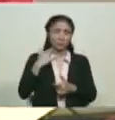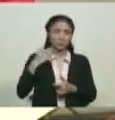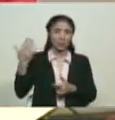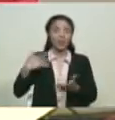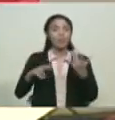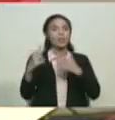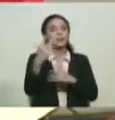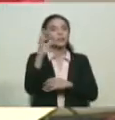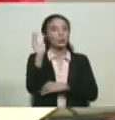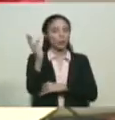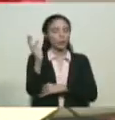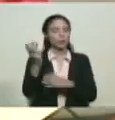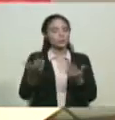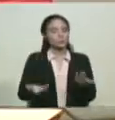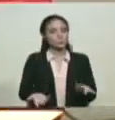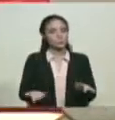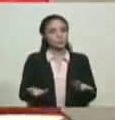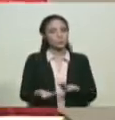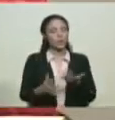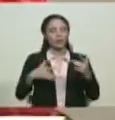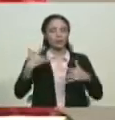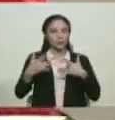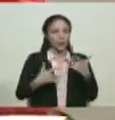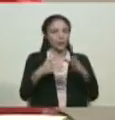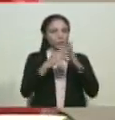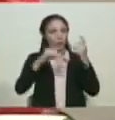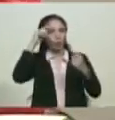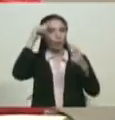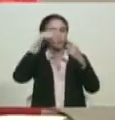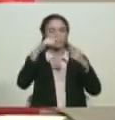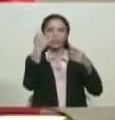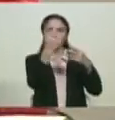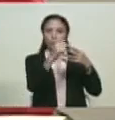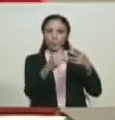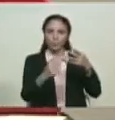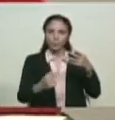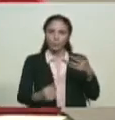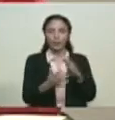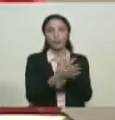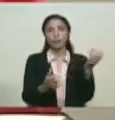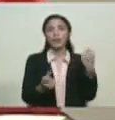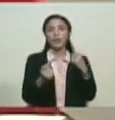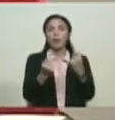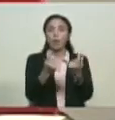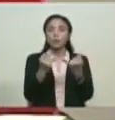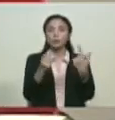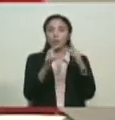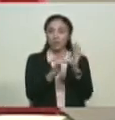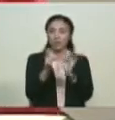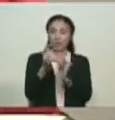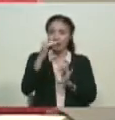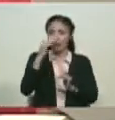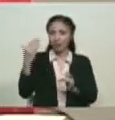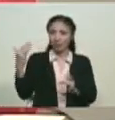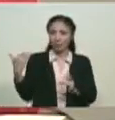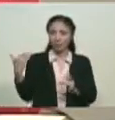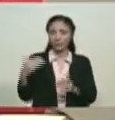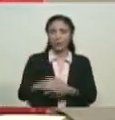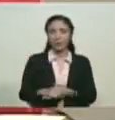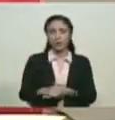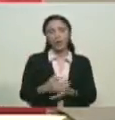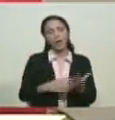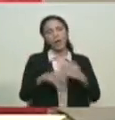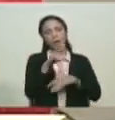congreso y esas actividades tuvieron una cronología desde el 11 de abril las iniciamos en principio eran